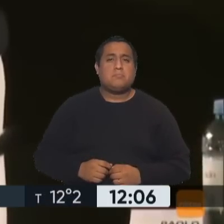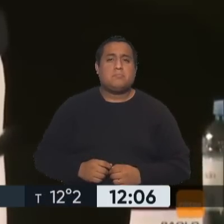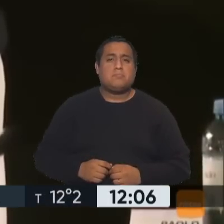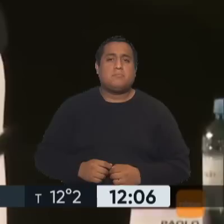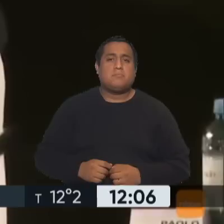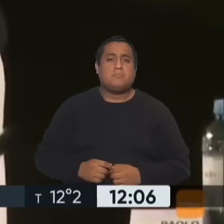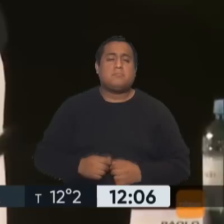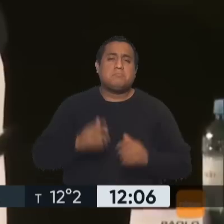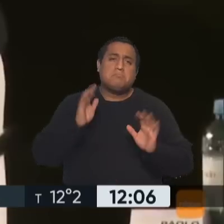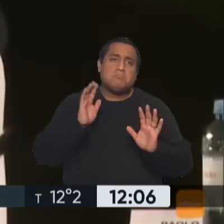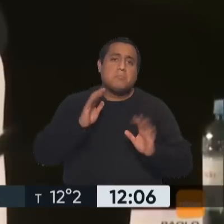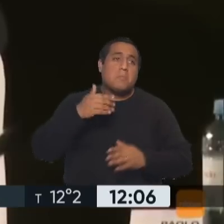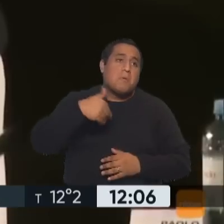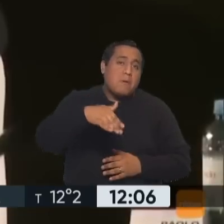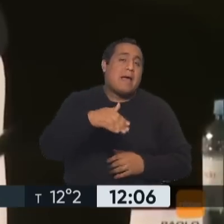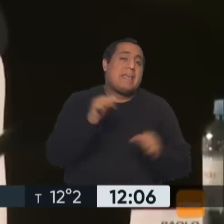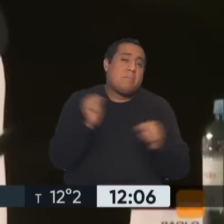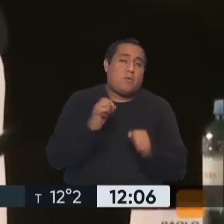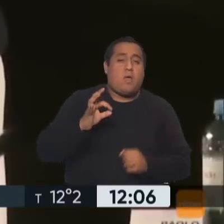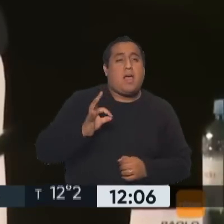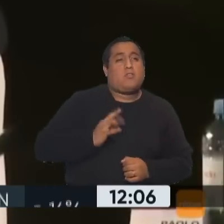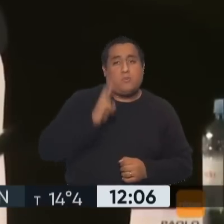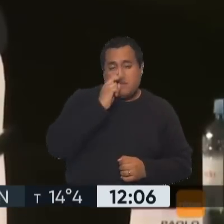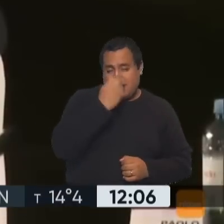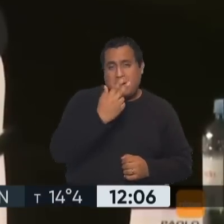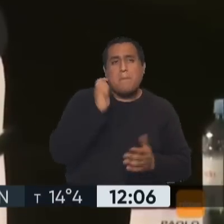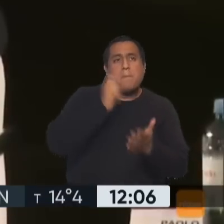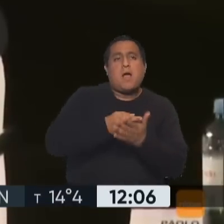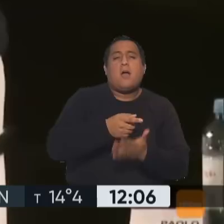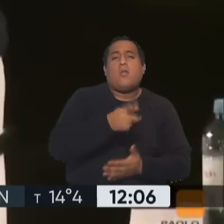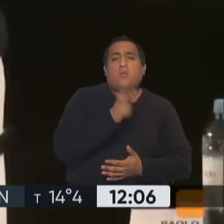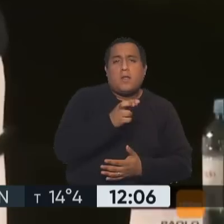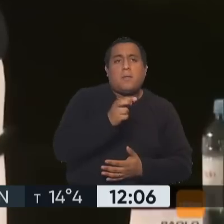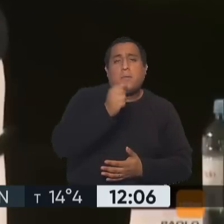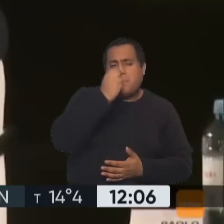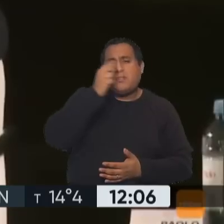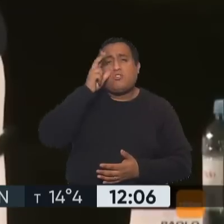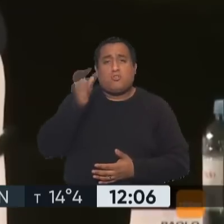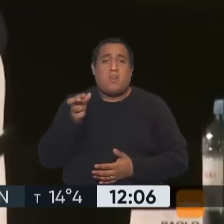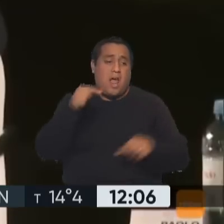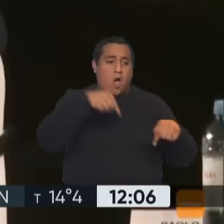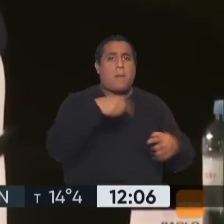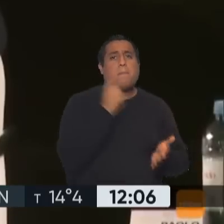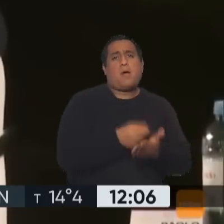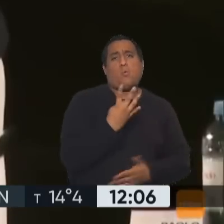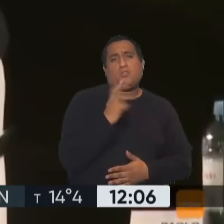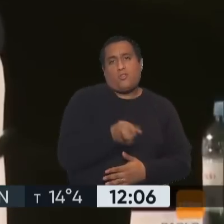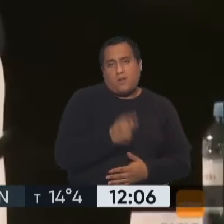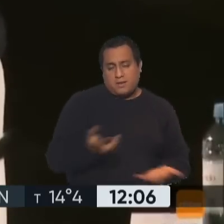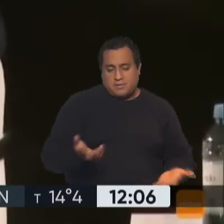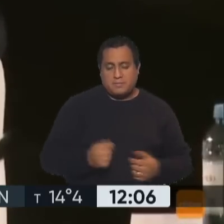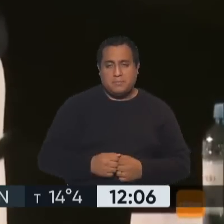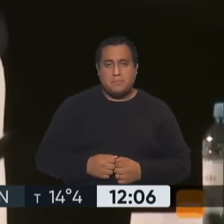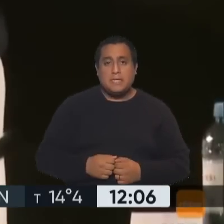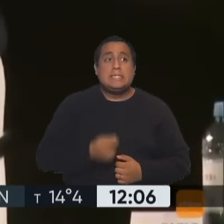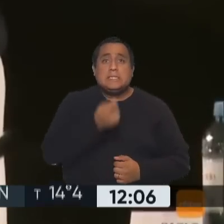terminaremos pagando en el invierno del 23 el gas $28 en lugar de $4, que es lo que estamos pagando ahora, porque si